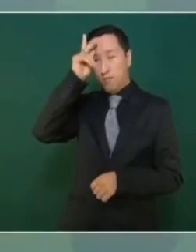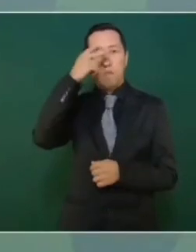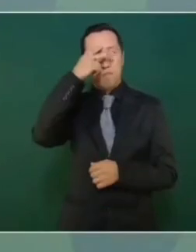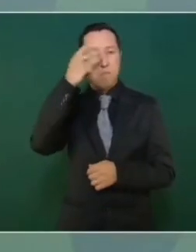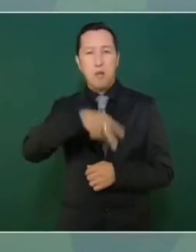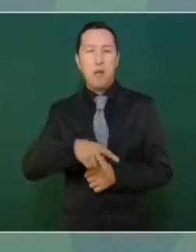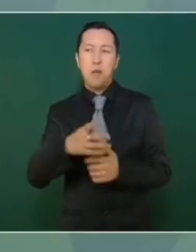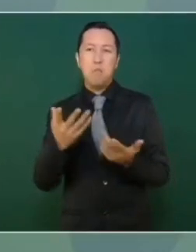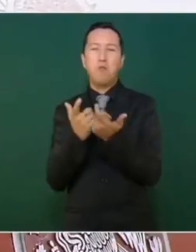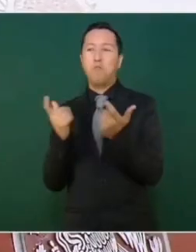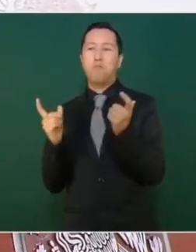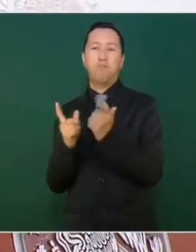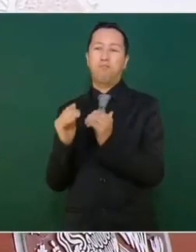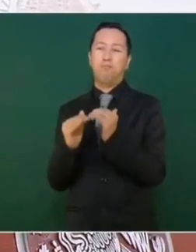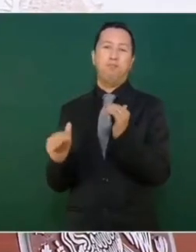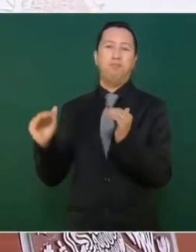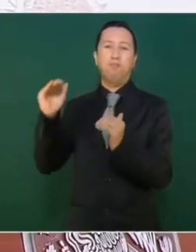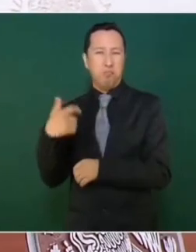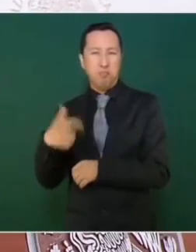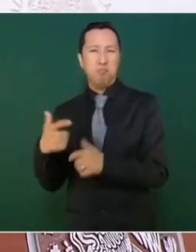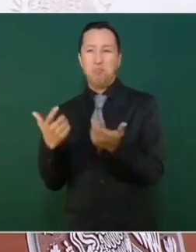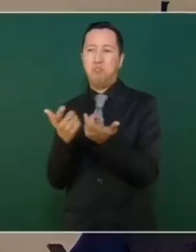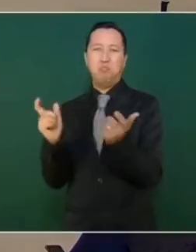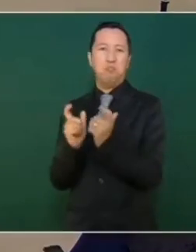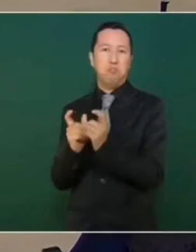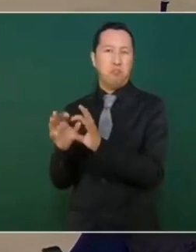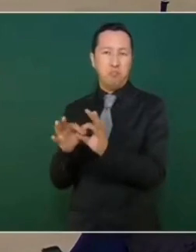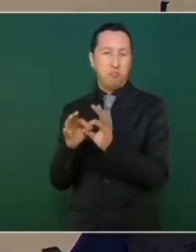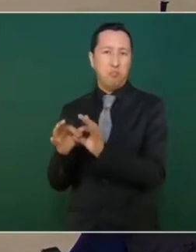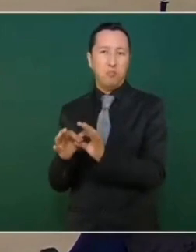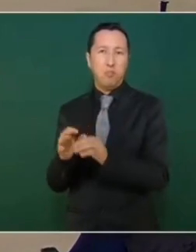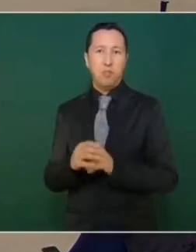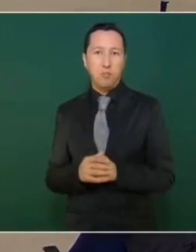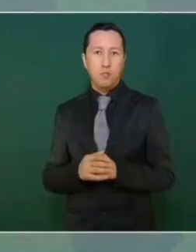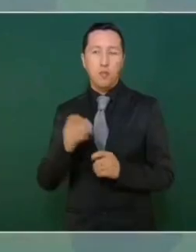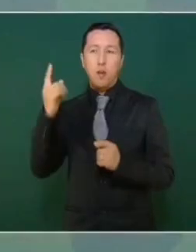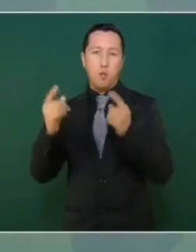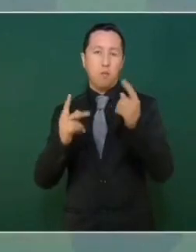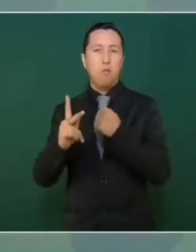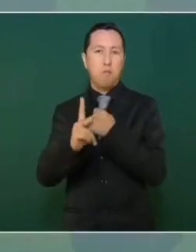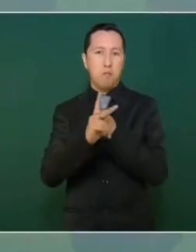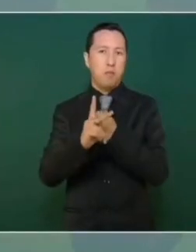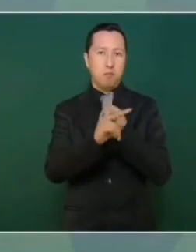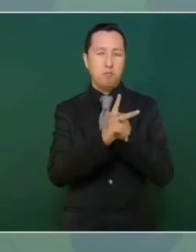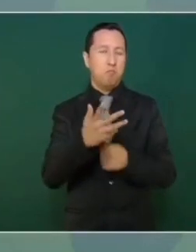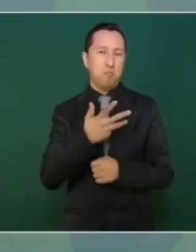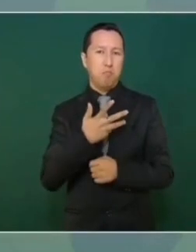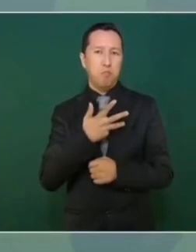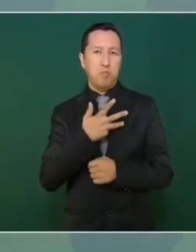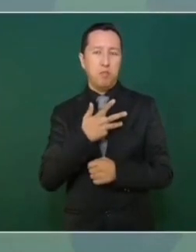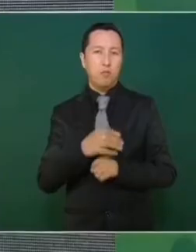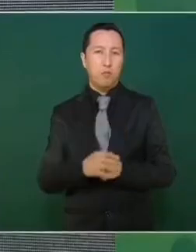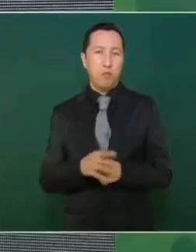México, son las élites, las oligarquías de los países, no solo del continente